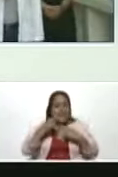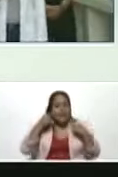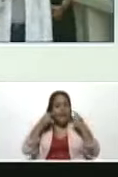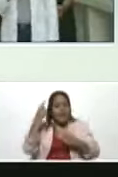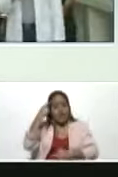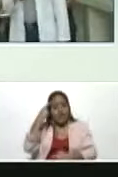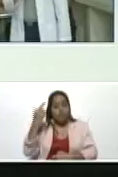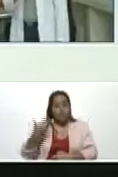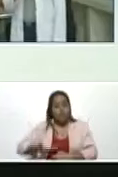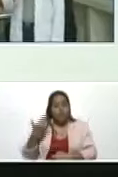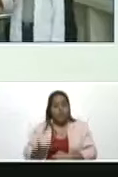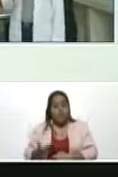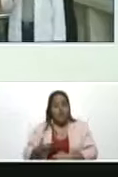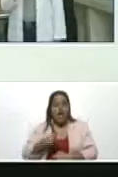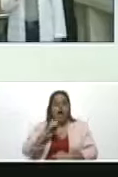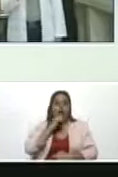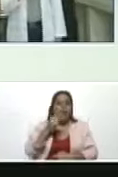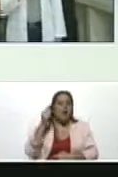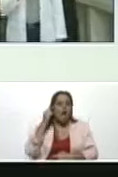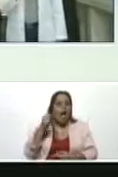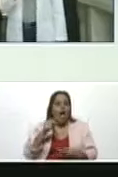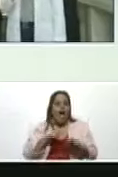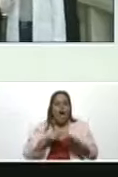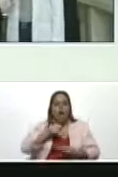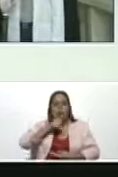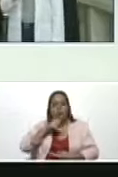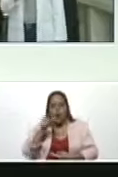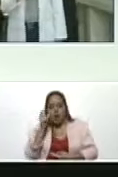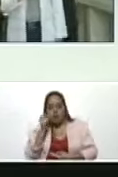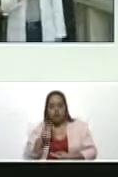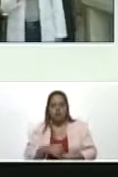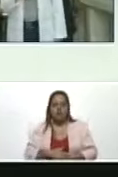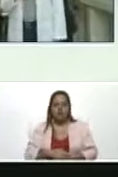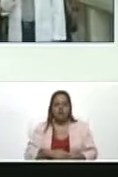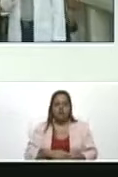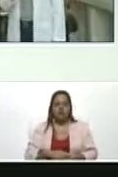prioridades. Abuelos, abuelitas,